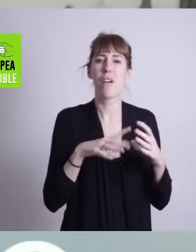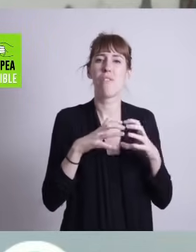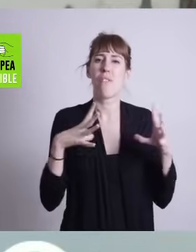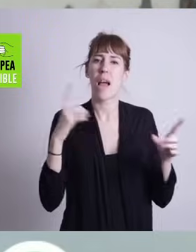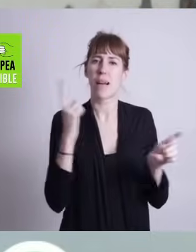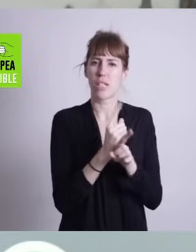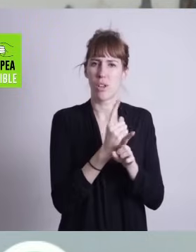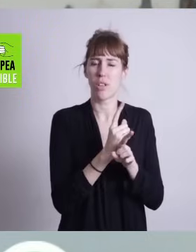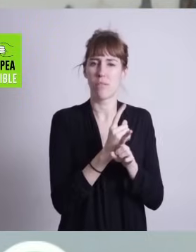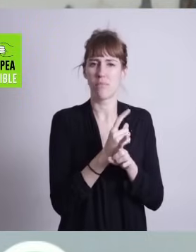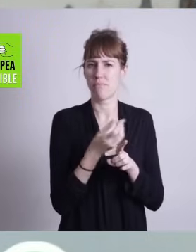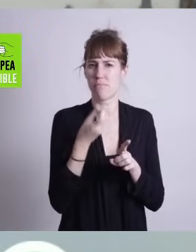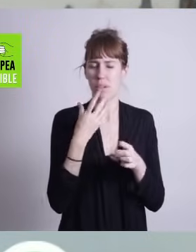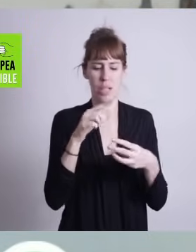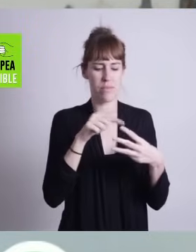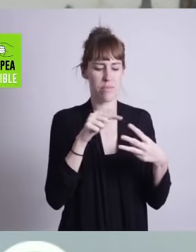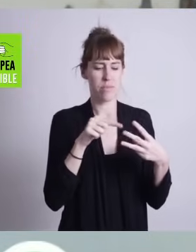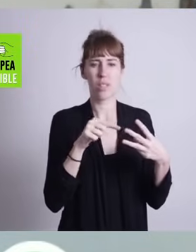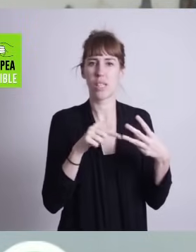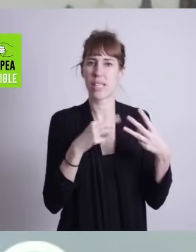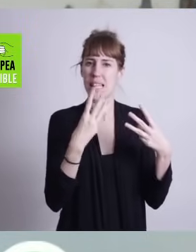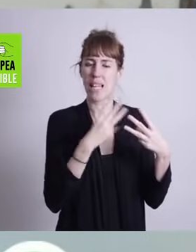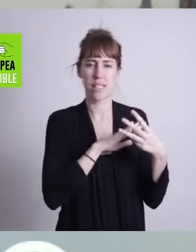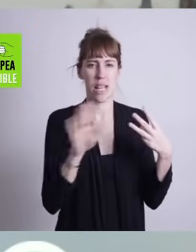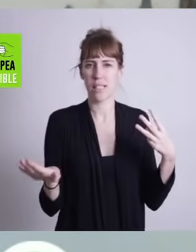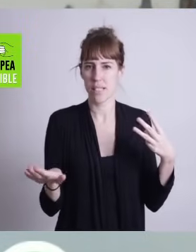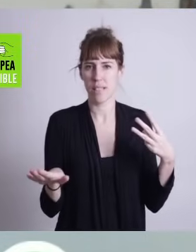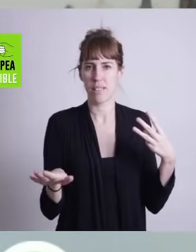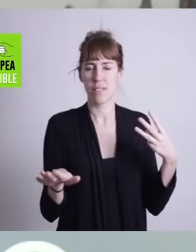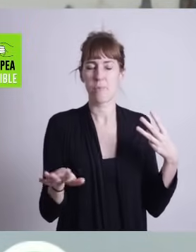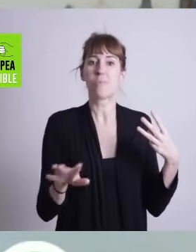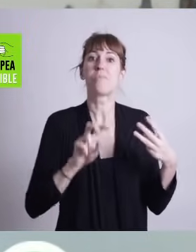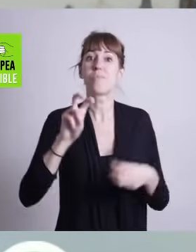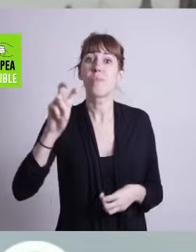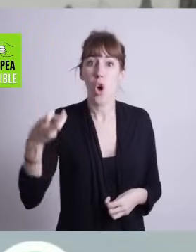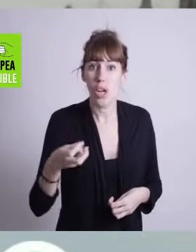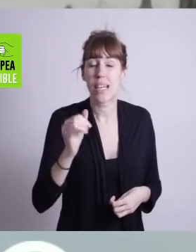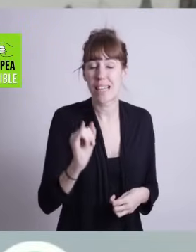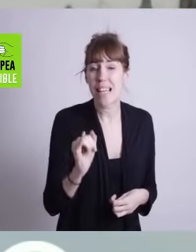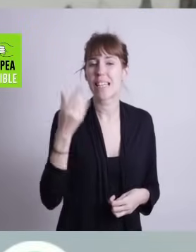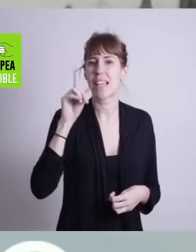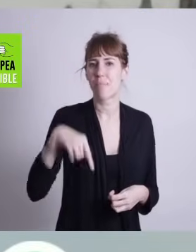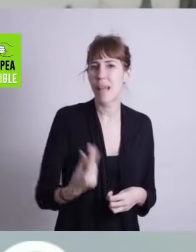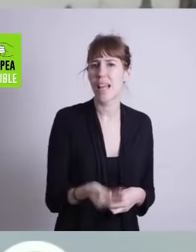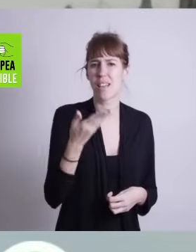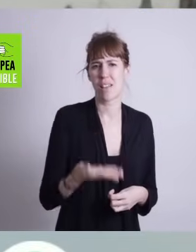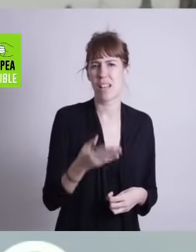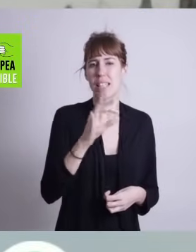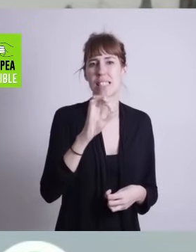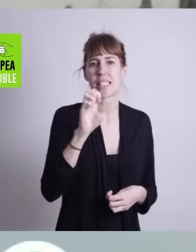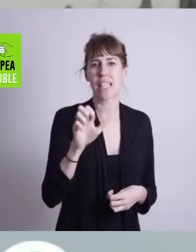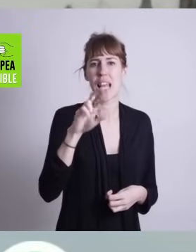Hasta ahí. Ya está. No hay más funcionalidad, ¿no? Luego tenemos otras que también tienen gran importancia como es la serotonina que nos